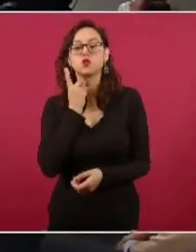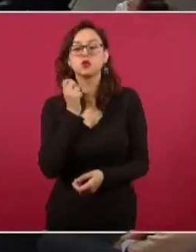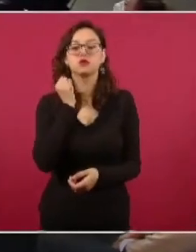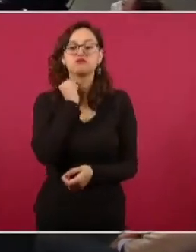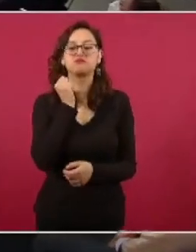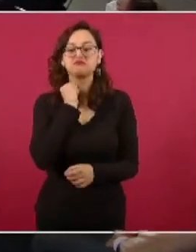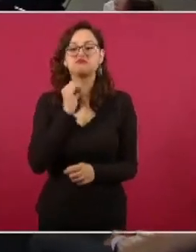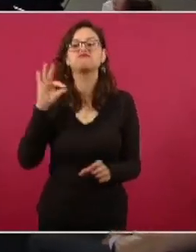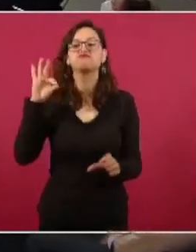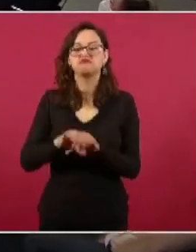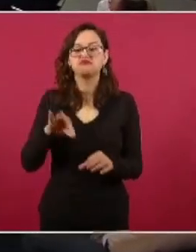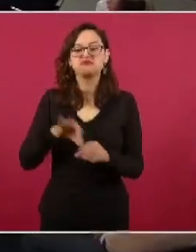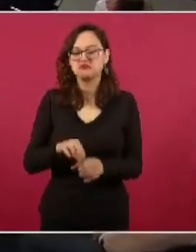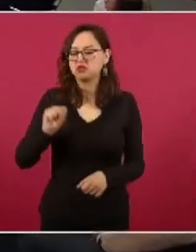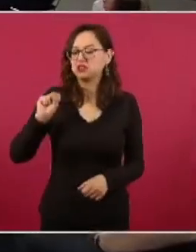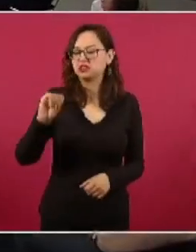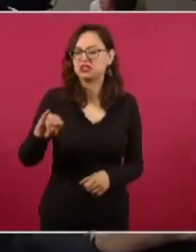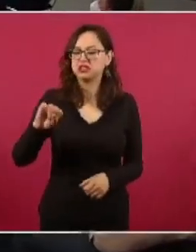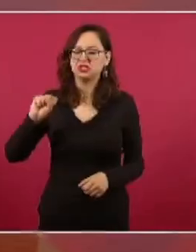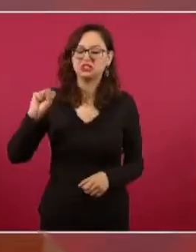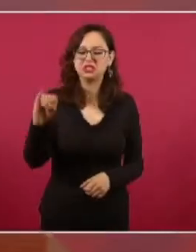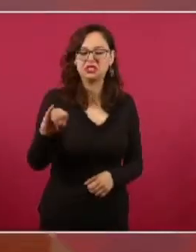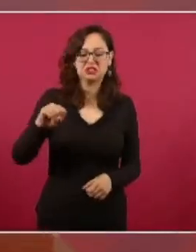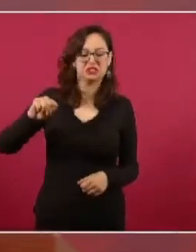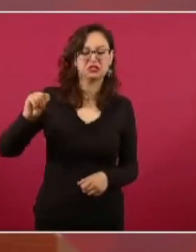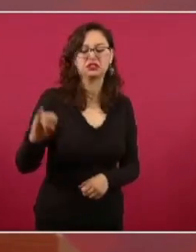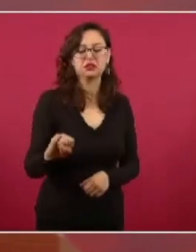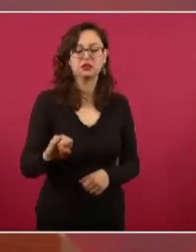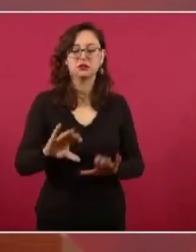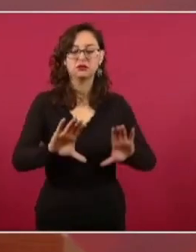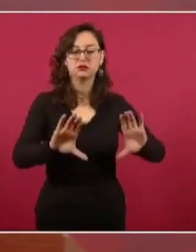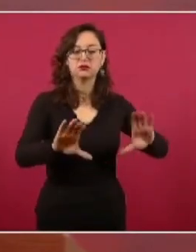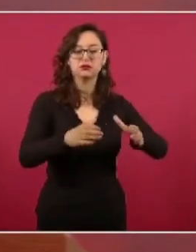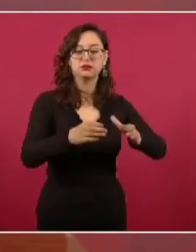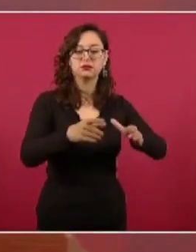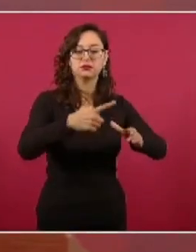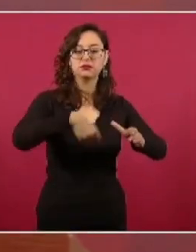senadores al servicio de esa minoría,